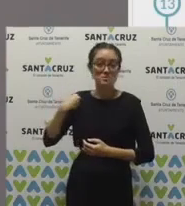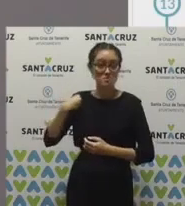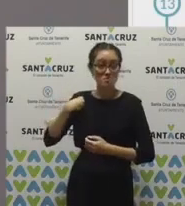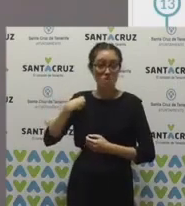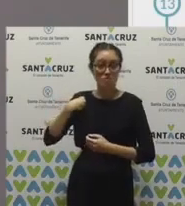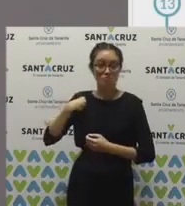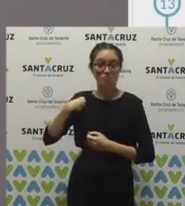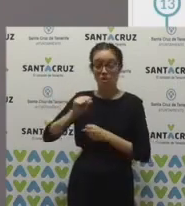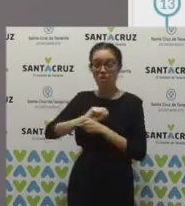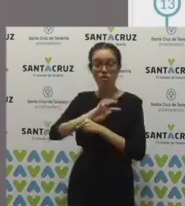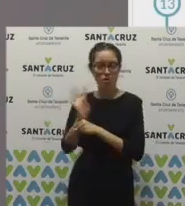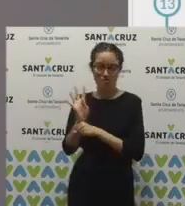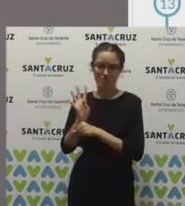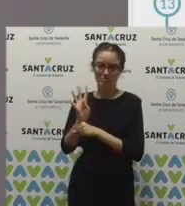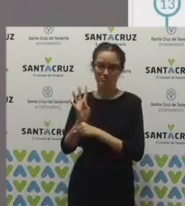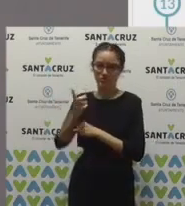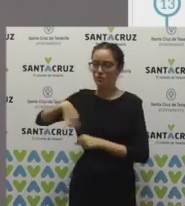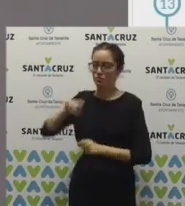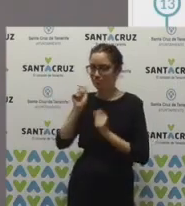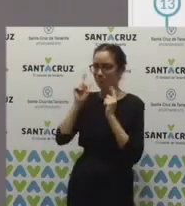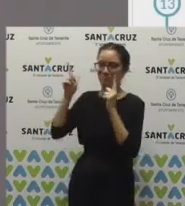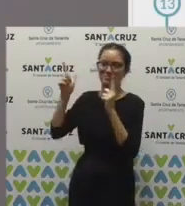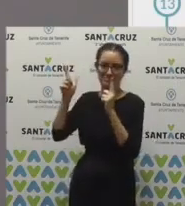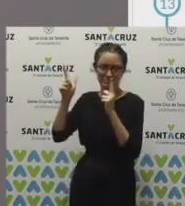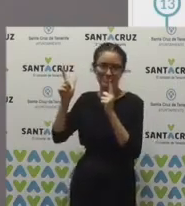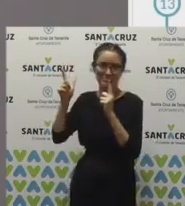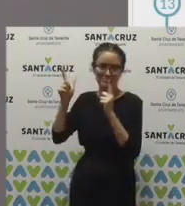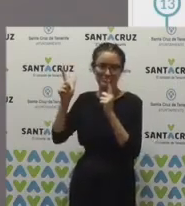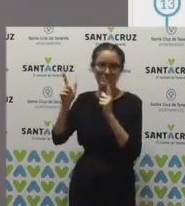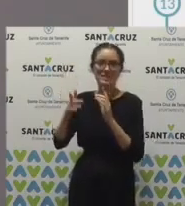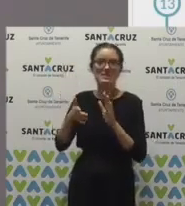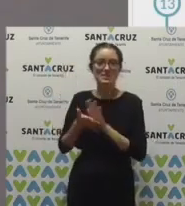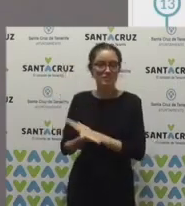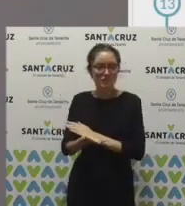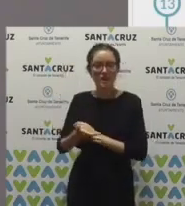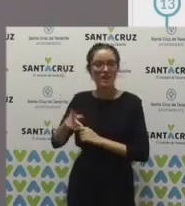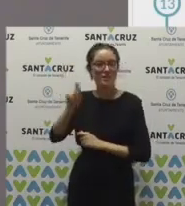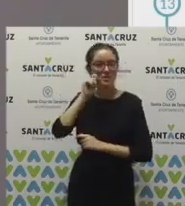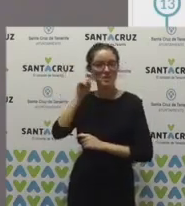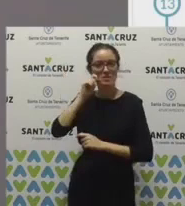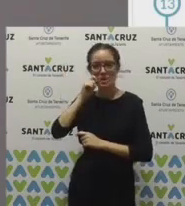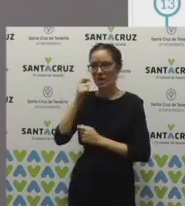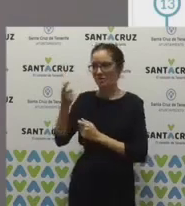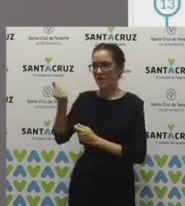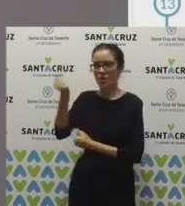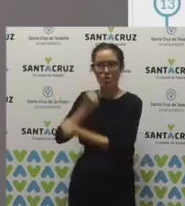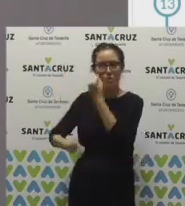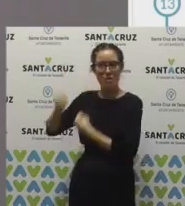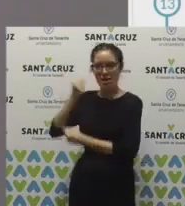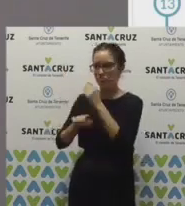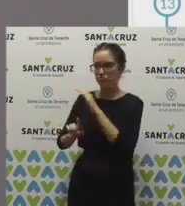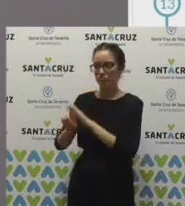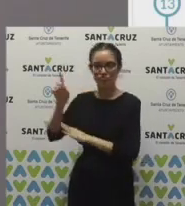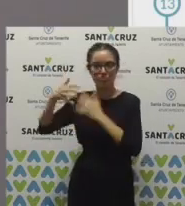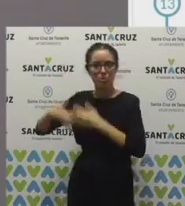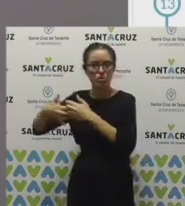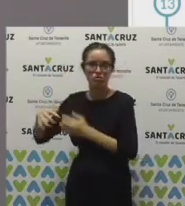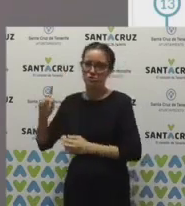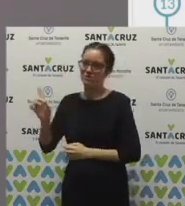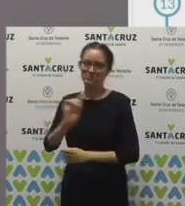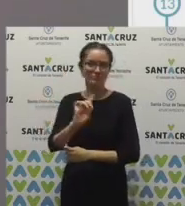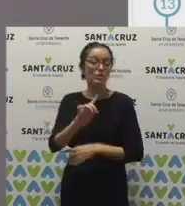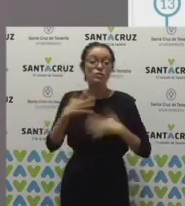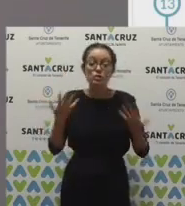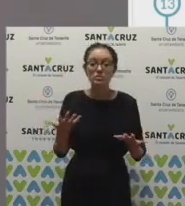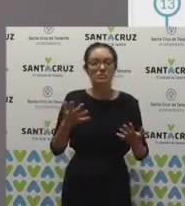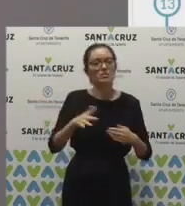del cobi 19 el turismo no puede ser el único motor y por este motivo es urgente que desde las administraciones públicas